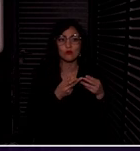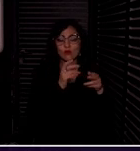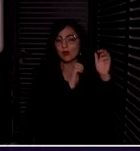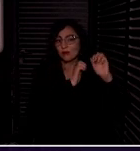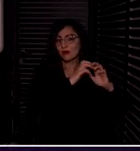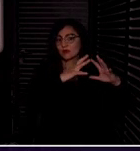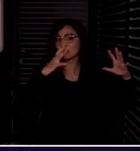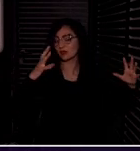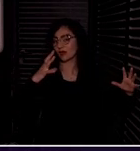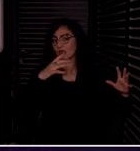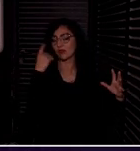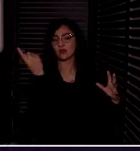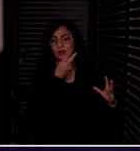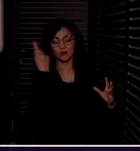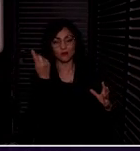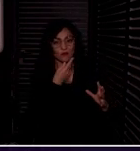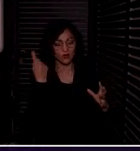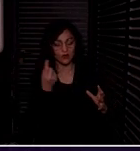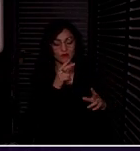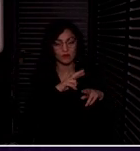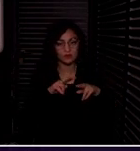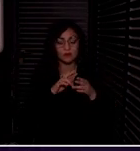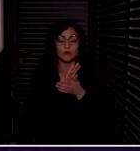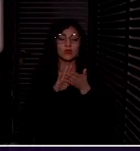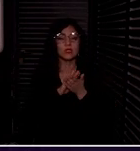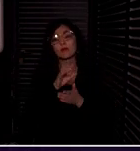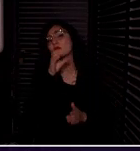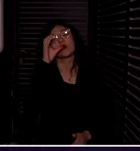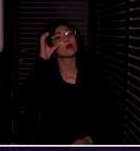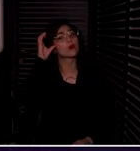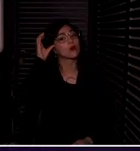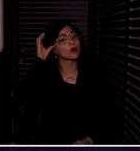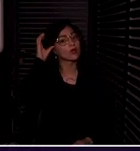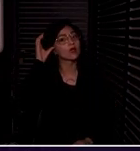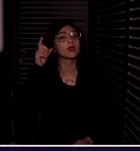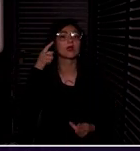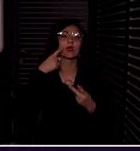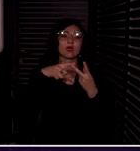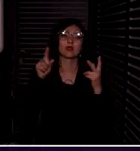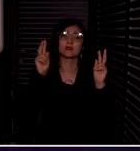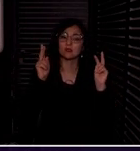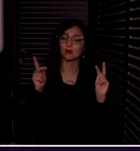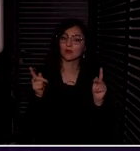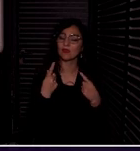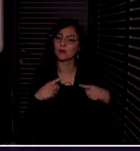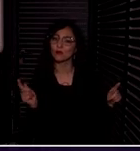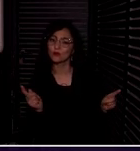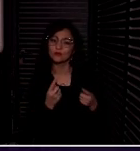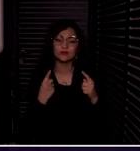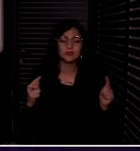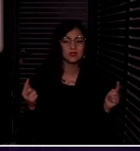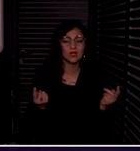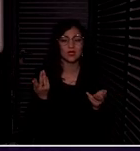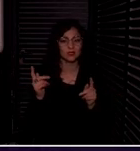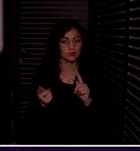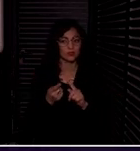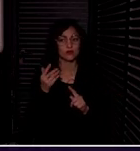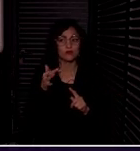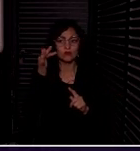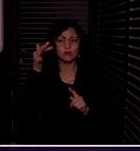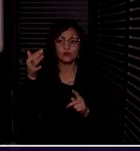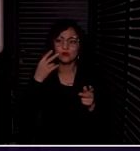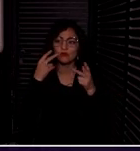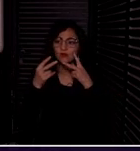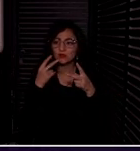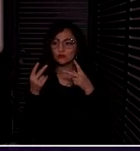del potente desarrollo, como sucede con Corea, en el audiovisual, en la industria musical, como un actor de primer orden en el futuro audiovisual